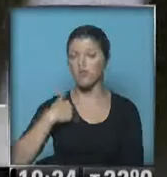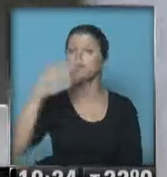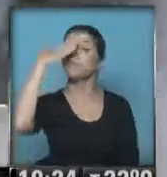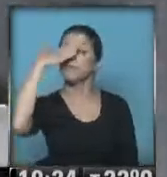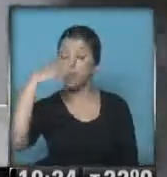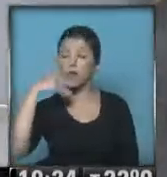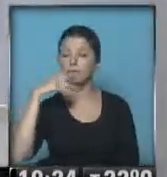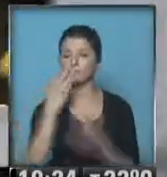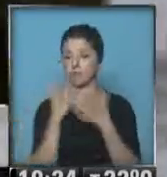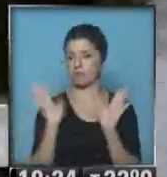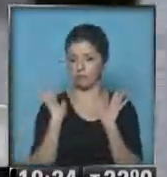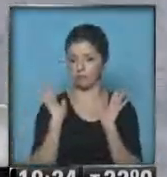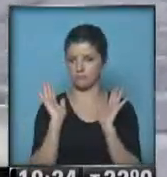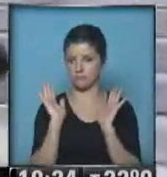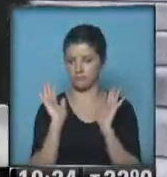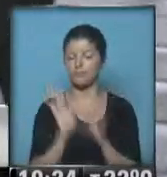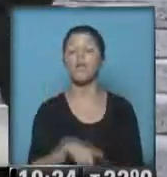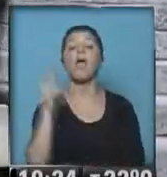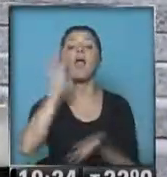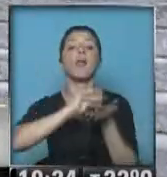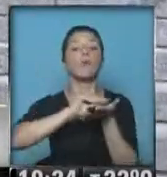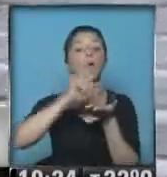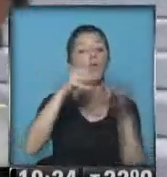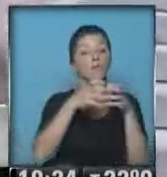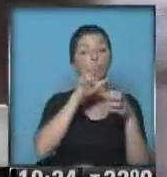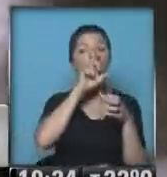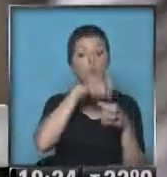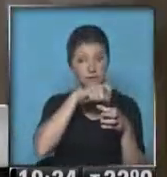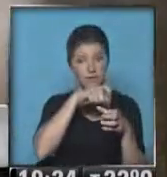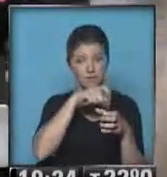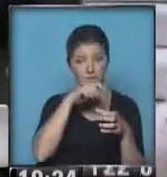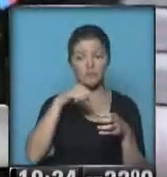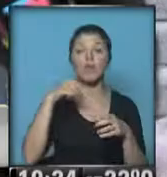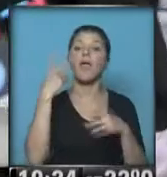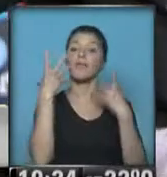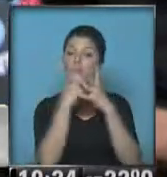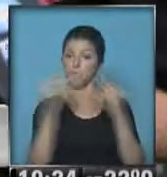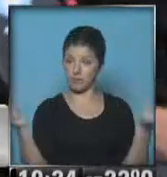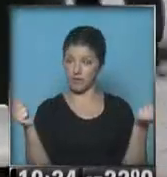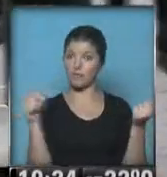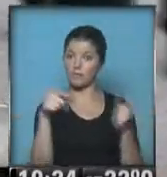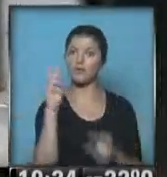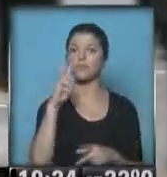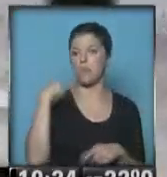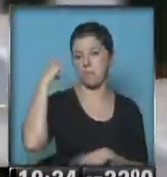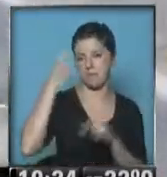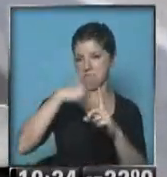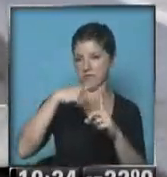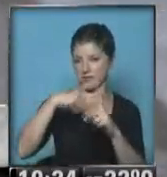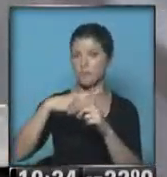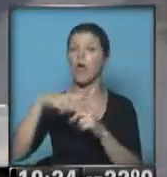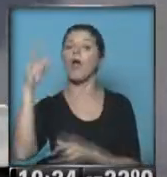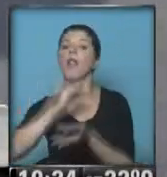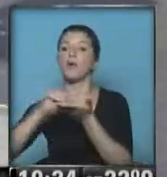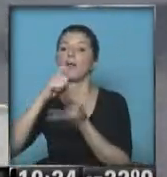se expidieron. El abogado de los fondos buitres, Robert Cohen, sale del tribunal con cierto optimismo. La abogada del Citibank